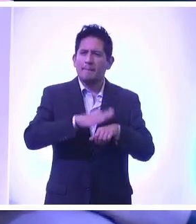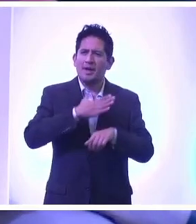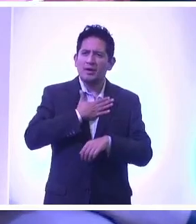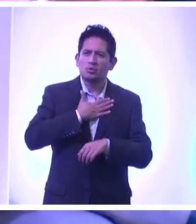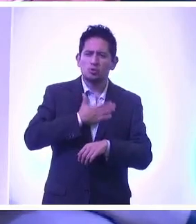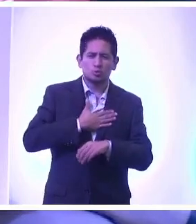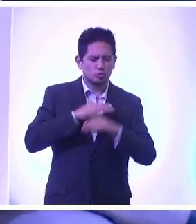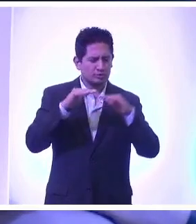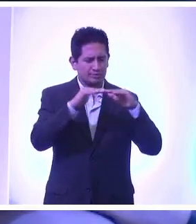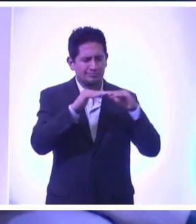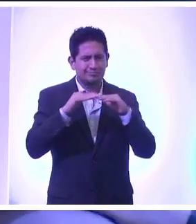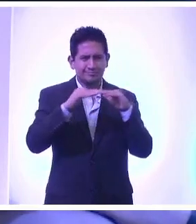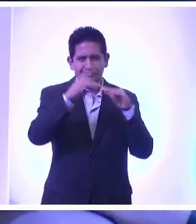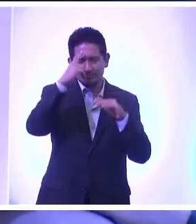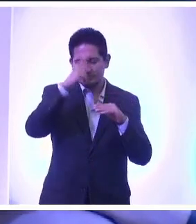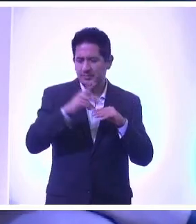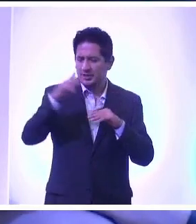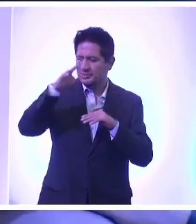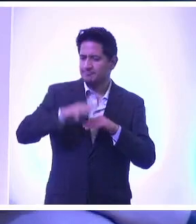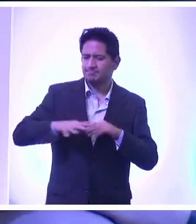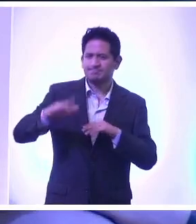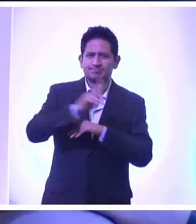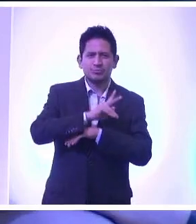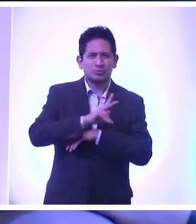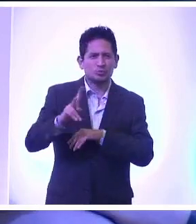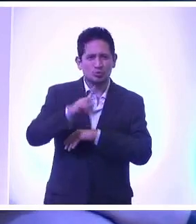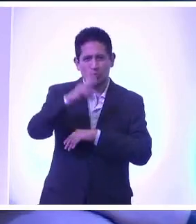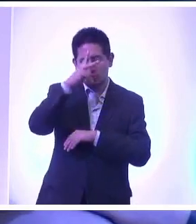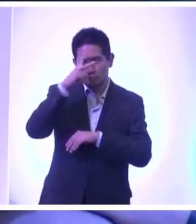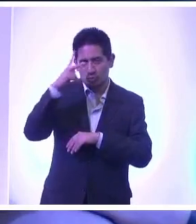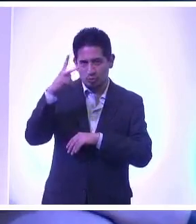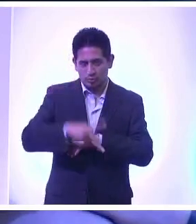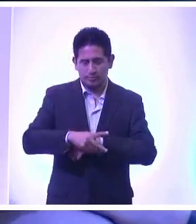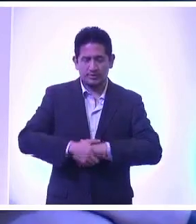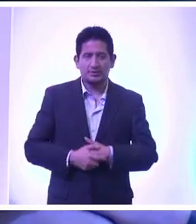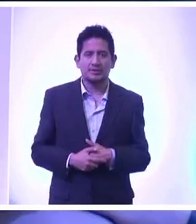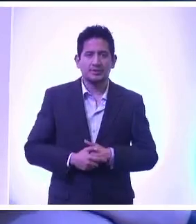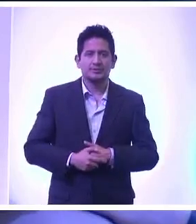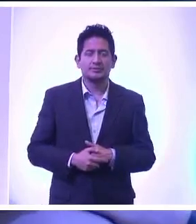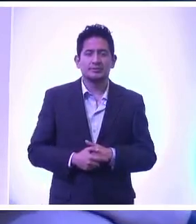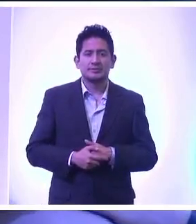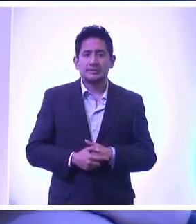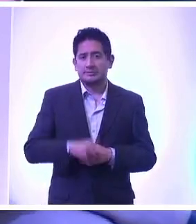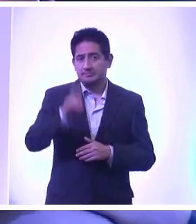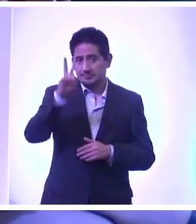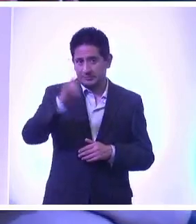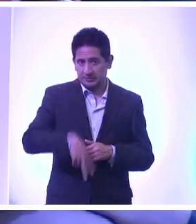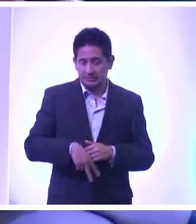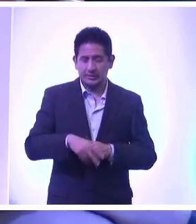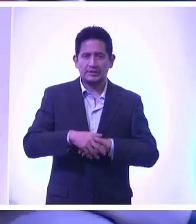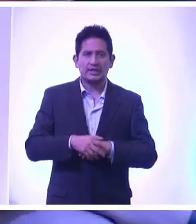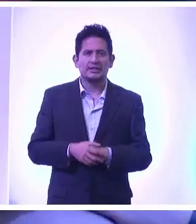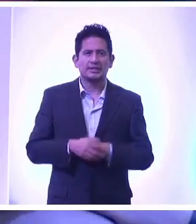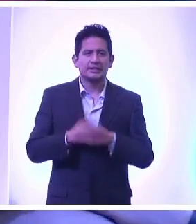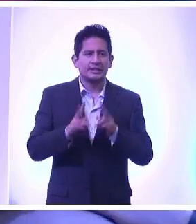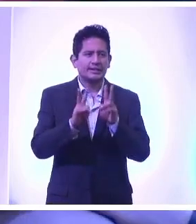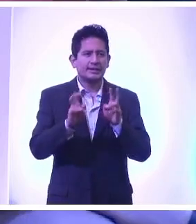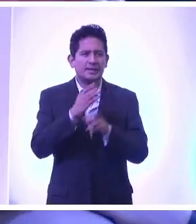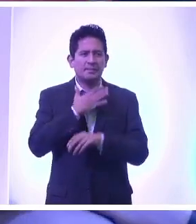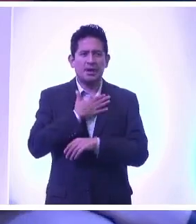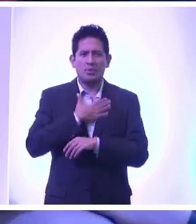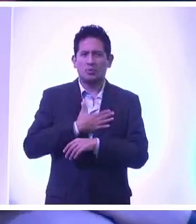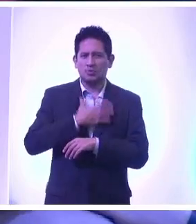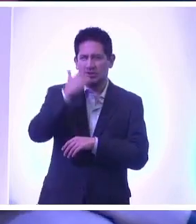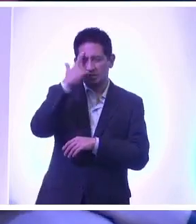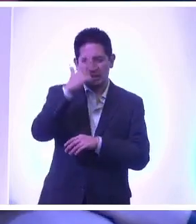Para todos como mexicanos Pero también es cierto que el tema de Justicia como acceso